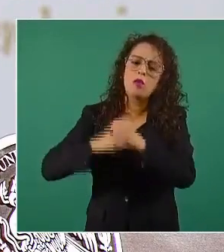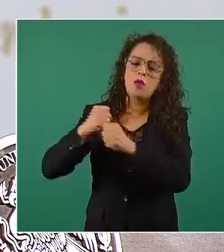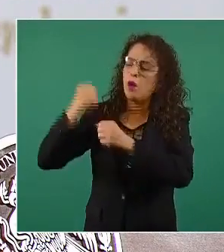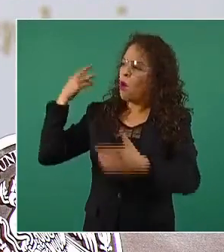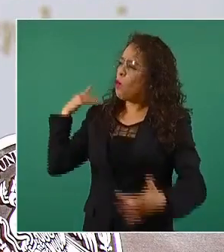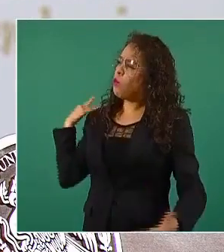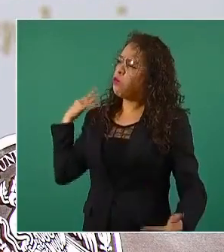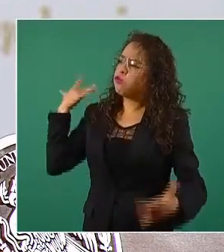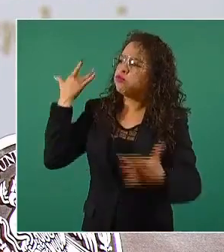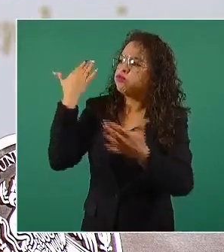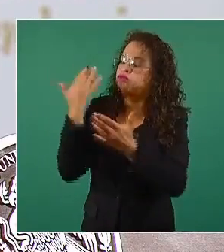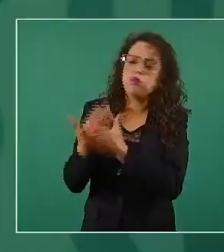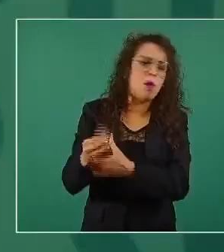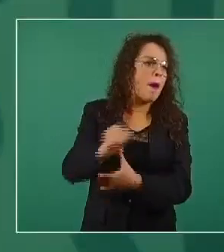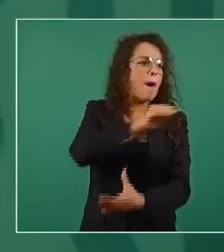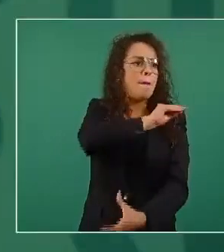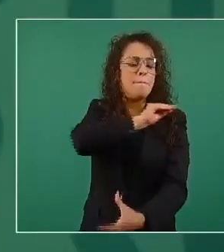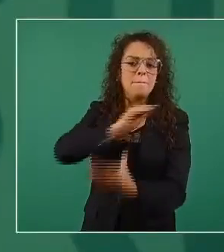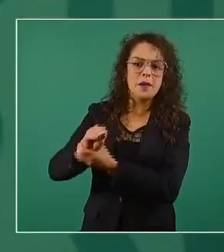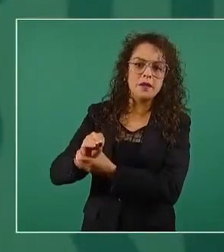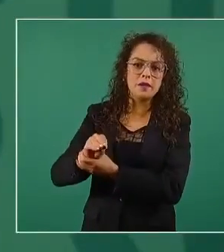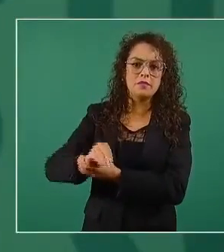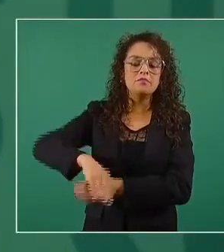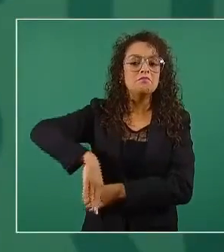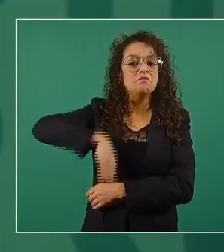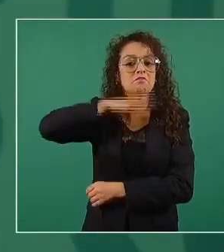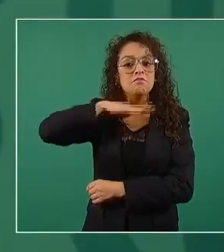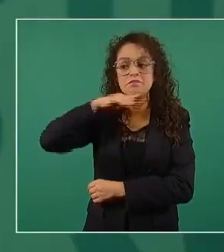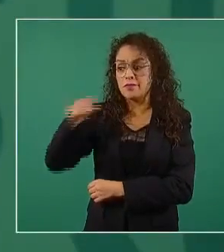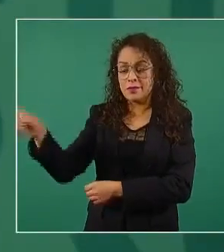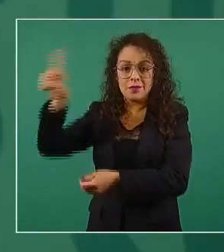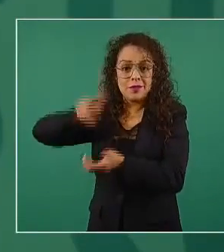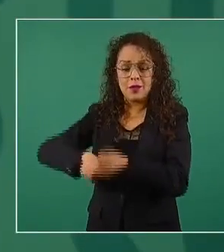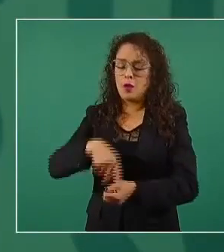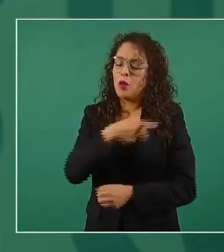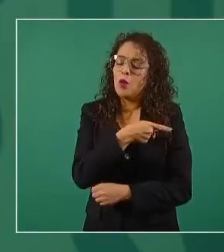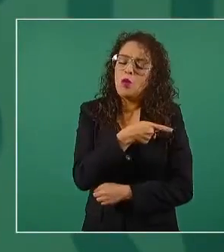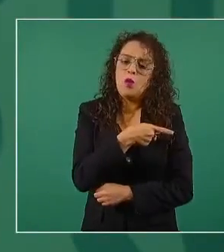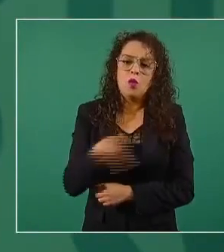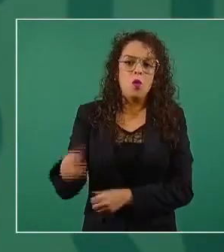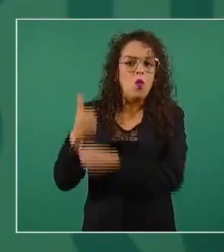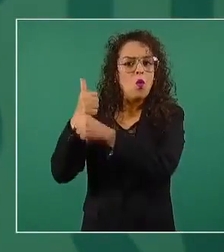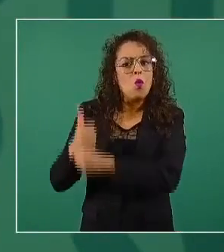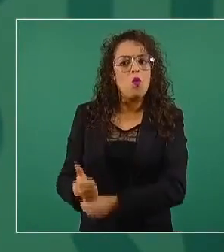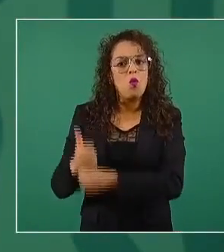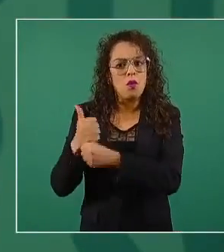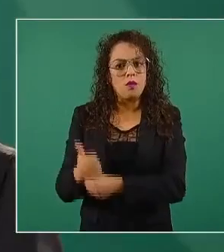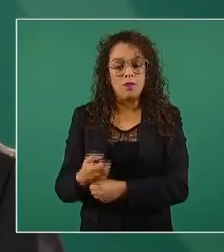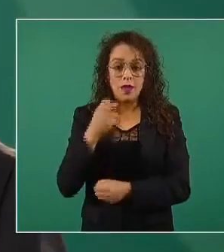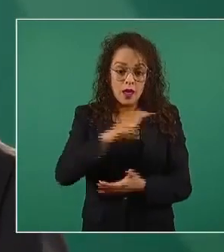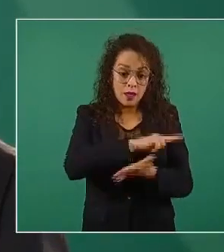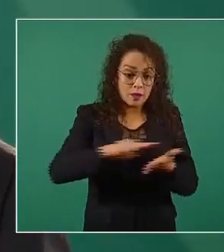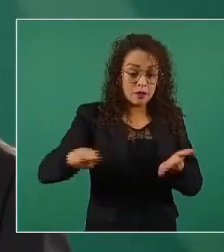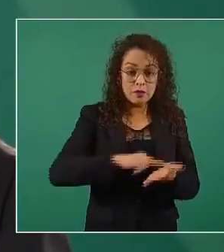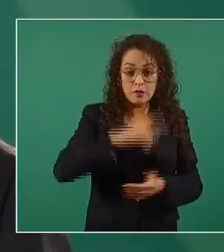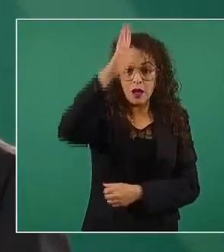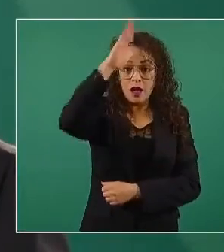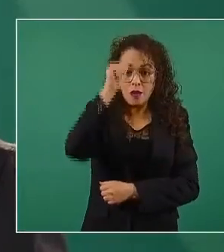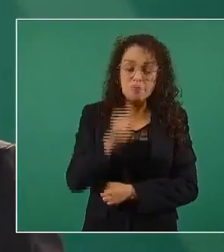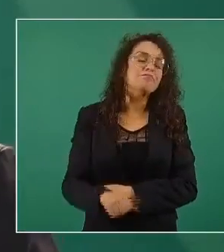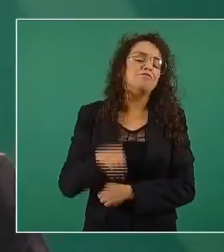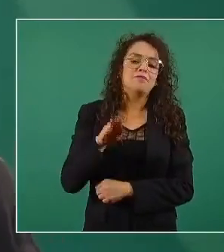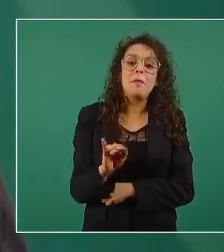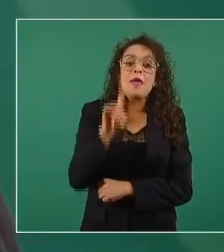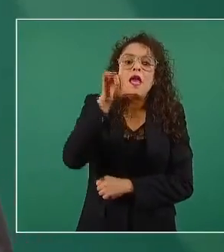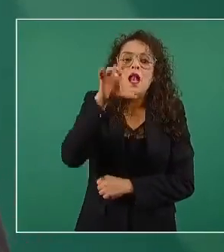ha sido ignorada y sumida en la pobreza. El convenio firmado hoy abre las puertas para que miles de niños y niñas